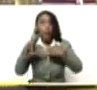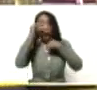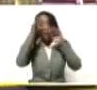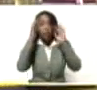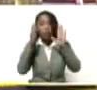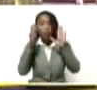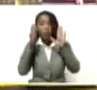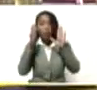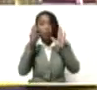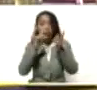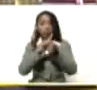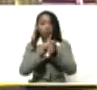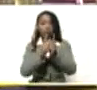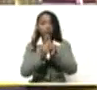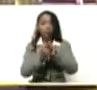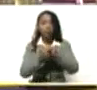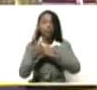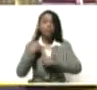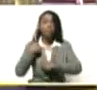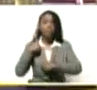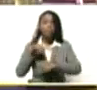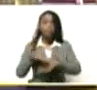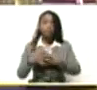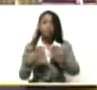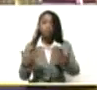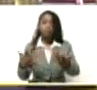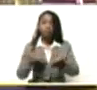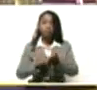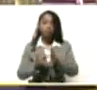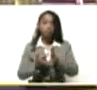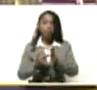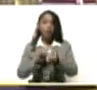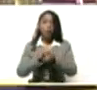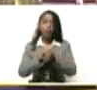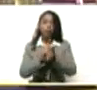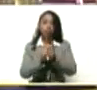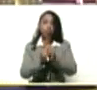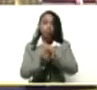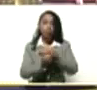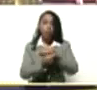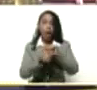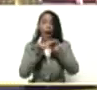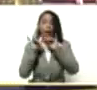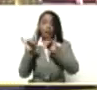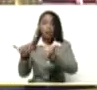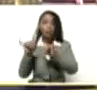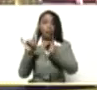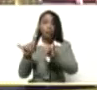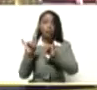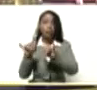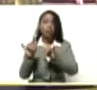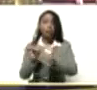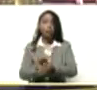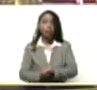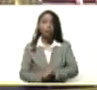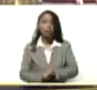cambios, tiene que cambiar a sí misma.